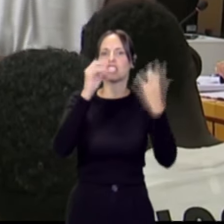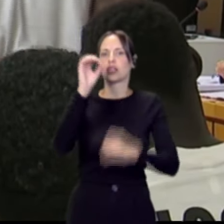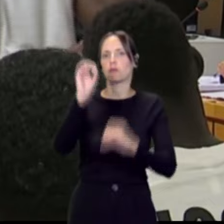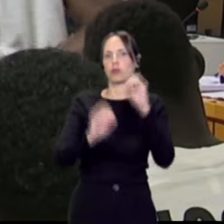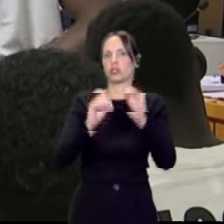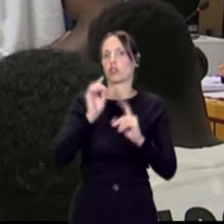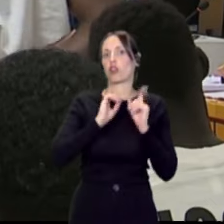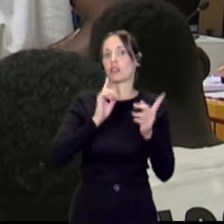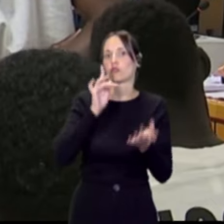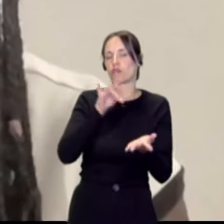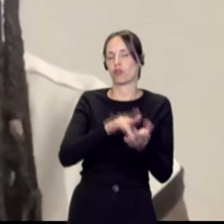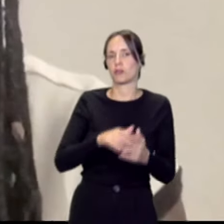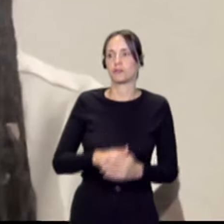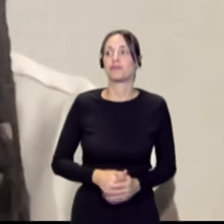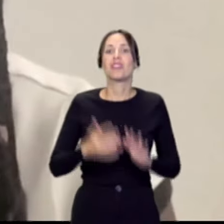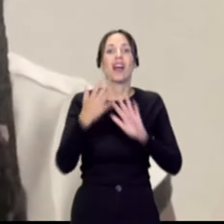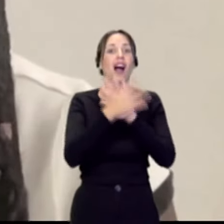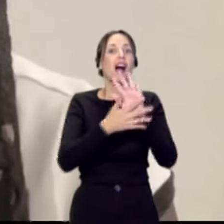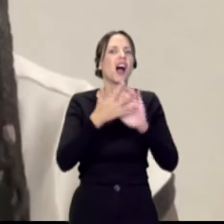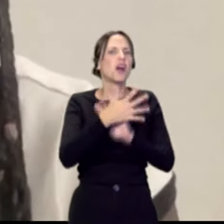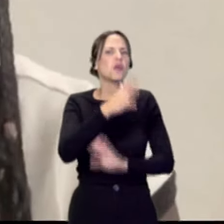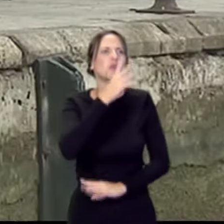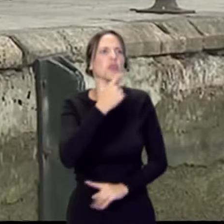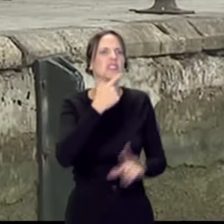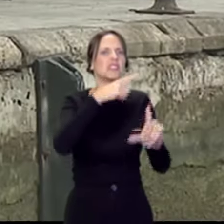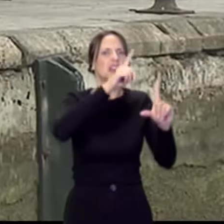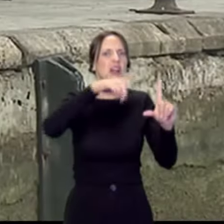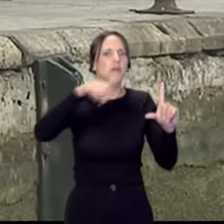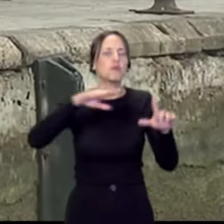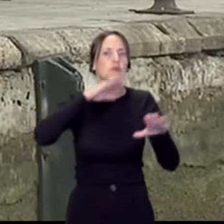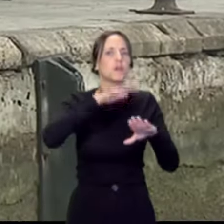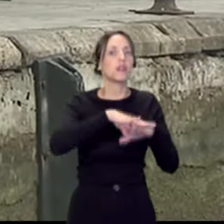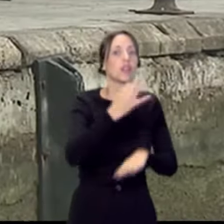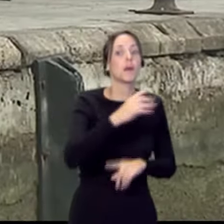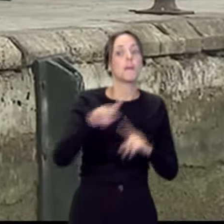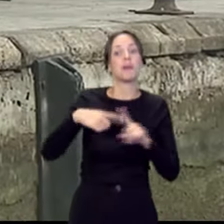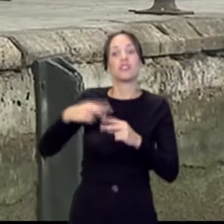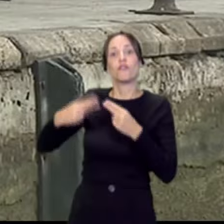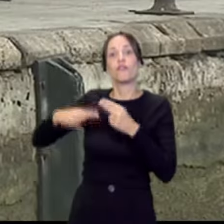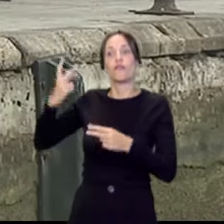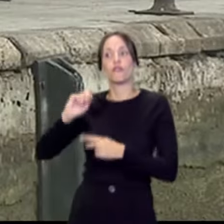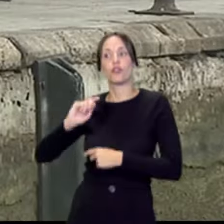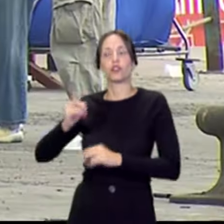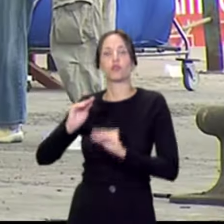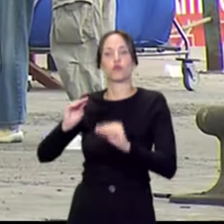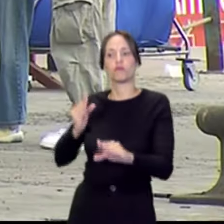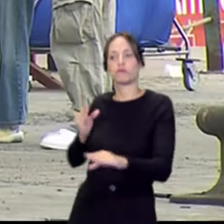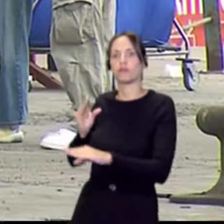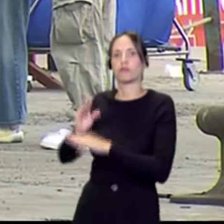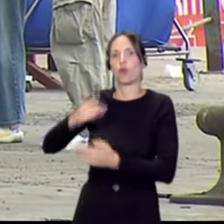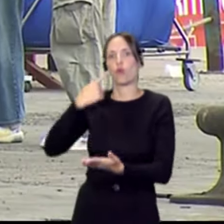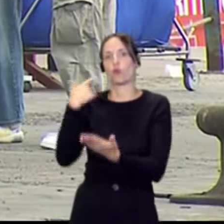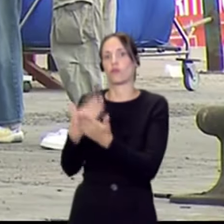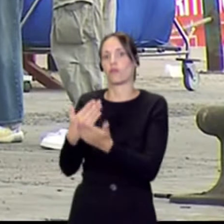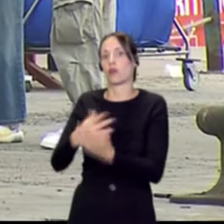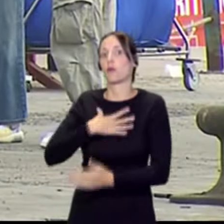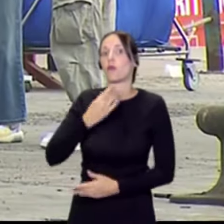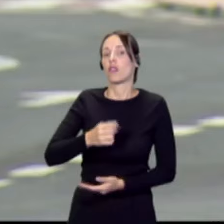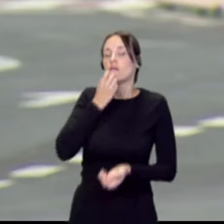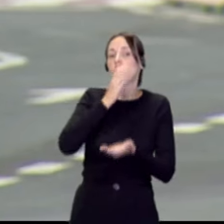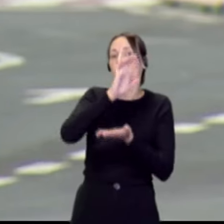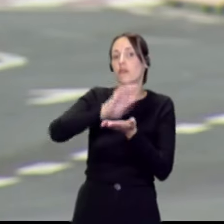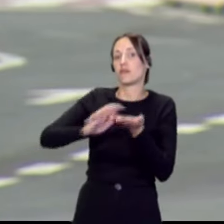Se habla de que es para cumplir una serie de estadísticas. Y que Frontex pueda justificar la inversión que recibe, según un reportaje apoyado por Pulitzer que